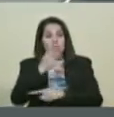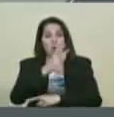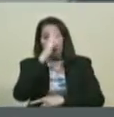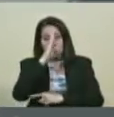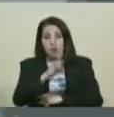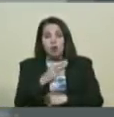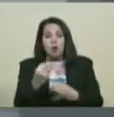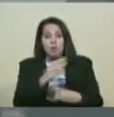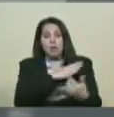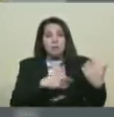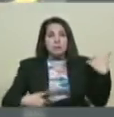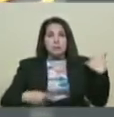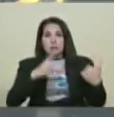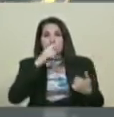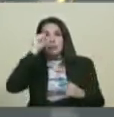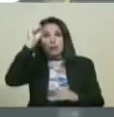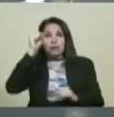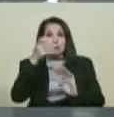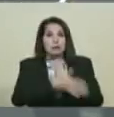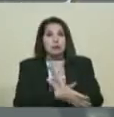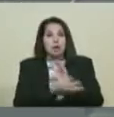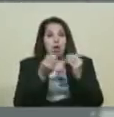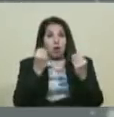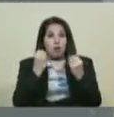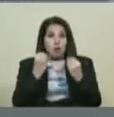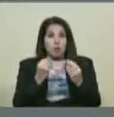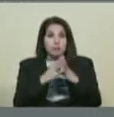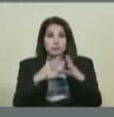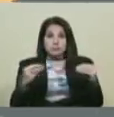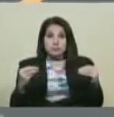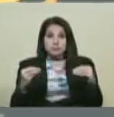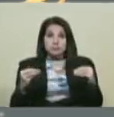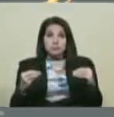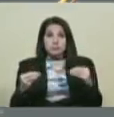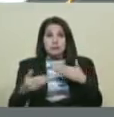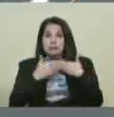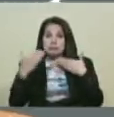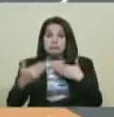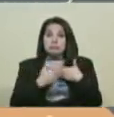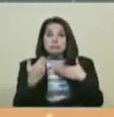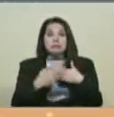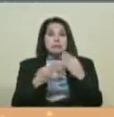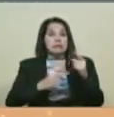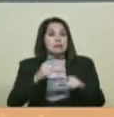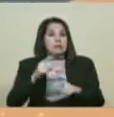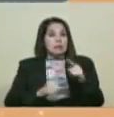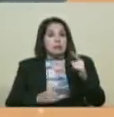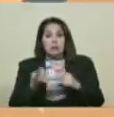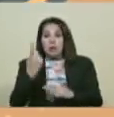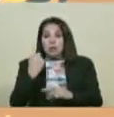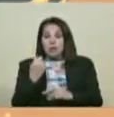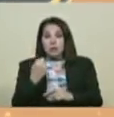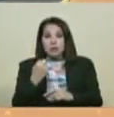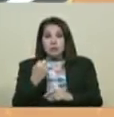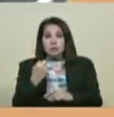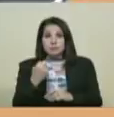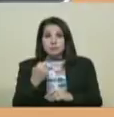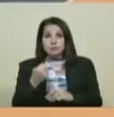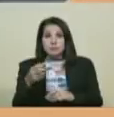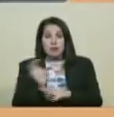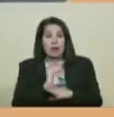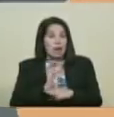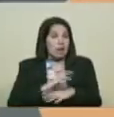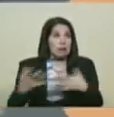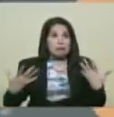propio comandante presidente de la República, debido a que estos hechos trajeron unas consecuencias el día de ayer. Ayer trajeron alarma,